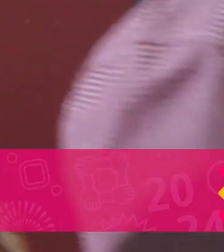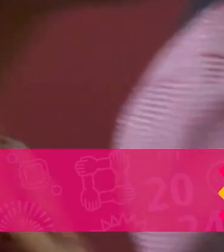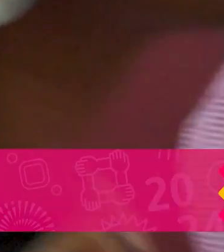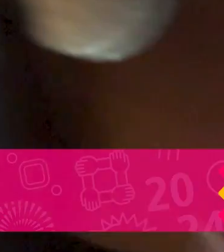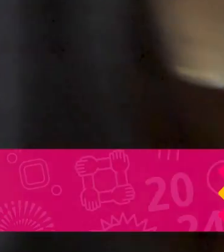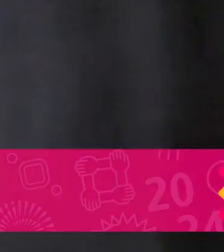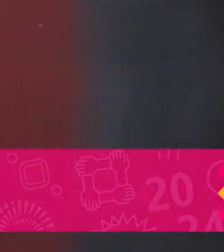¡Gracias!